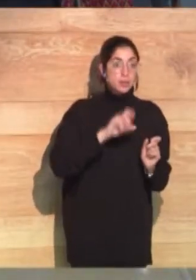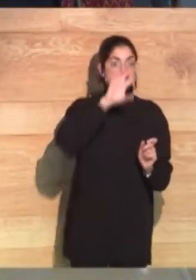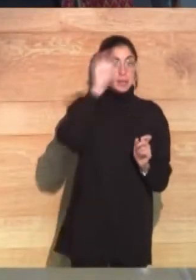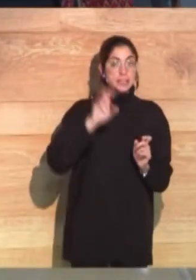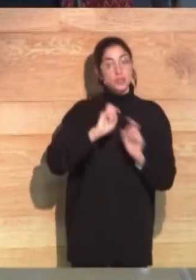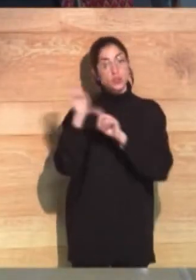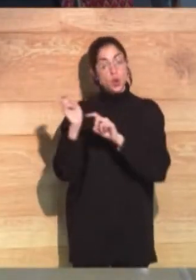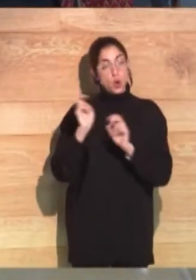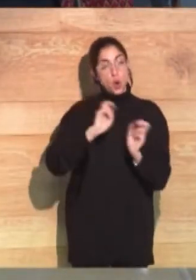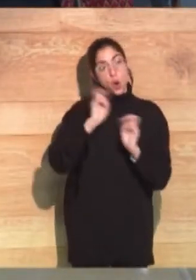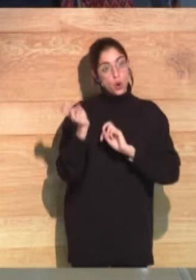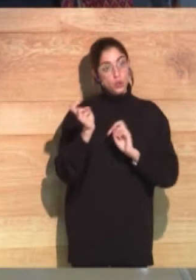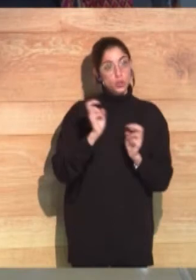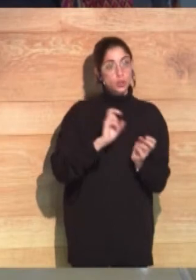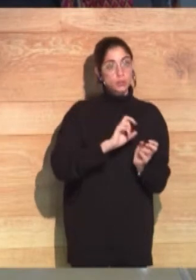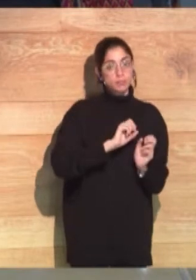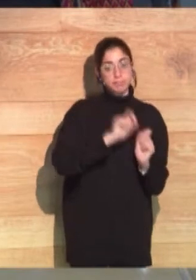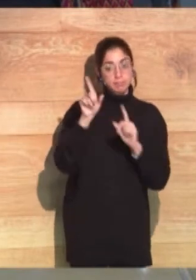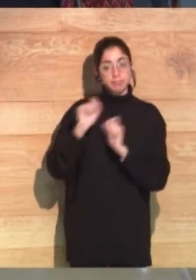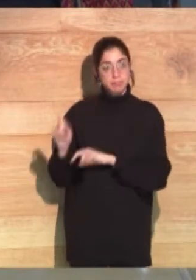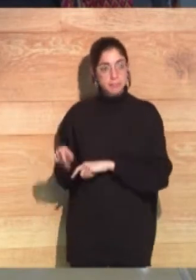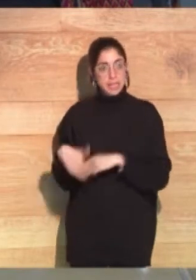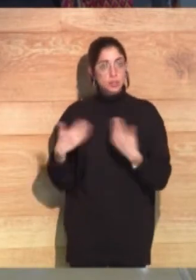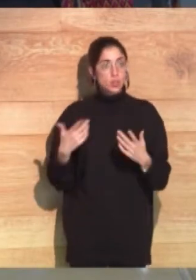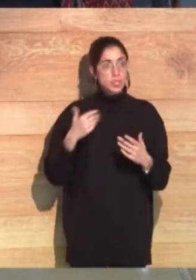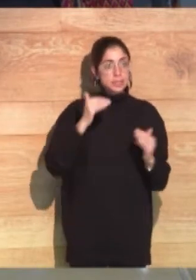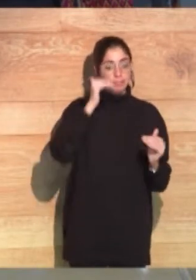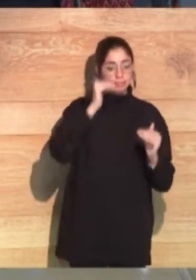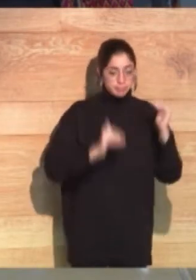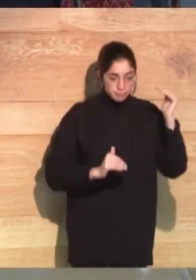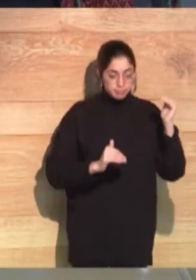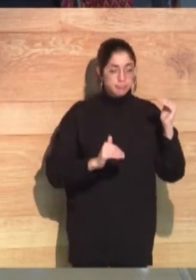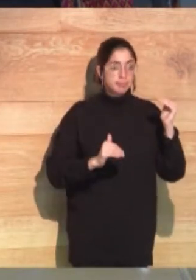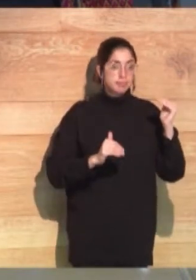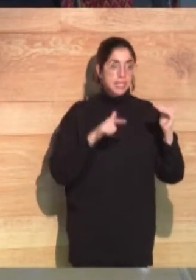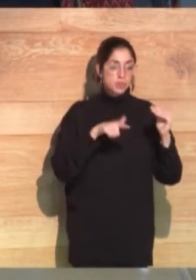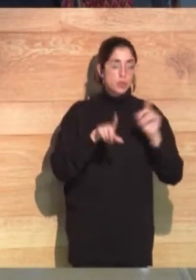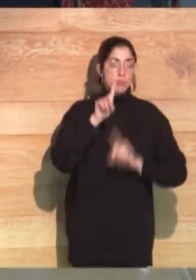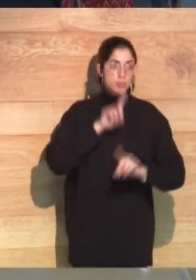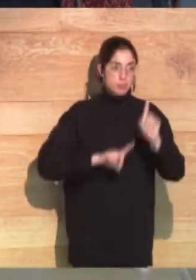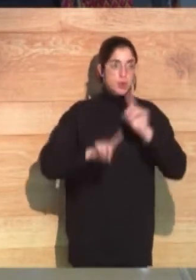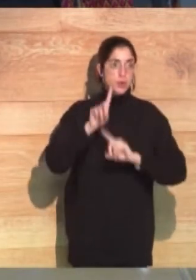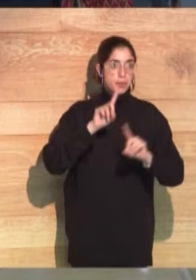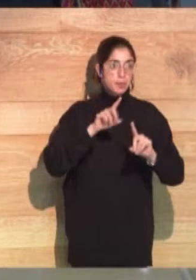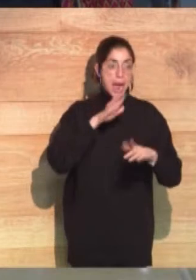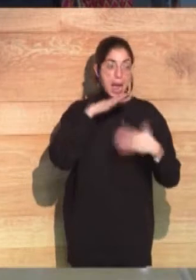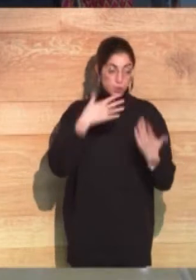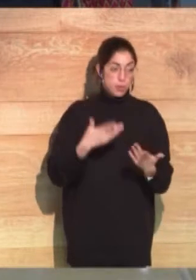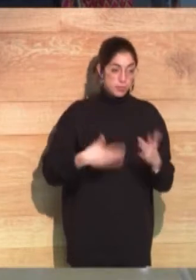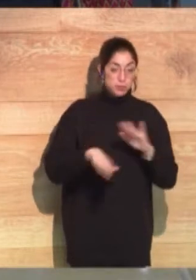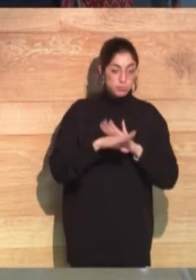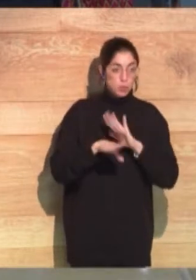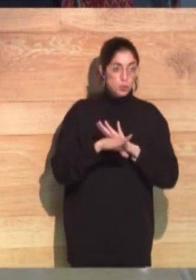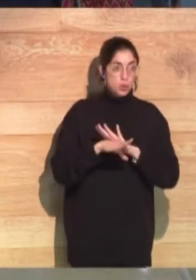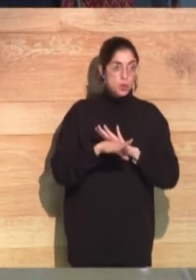países. Y la desigualdad se convirtió en un problema y sigue siéndolo ahora mismo. ¿Y cómo podemos